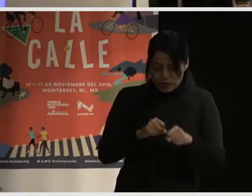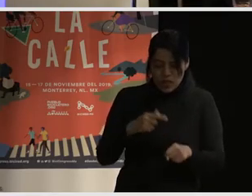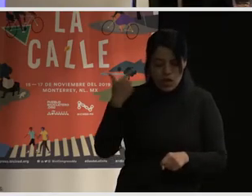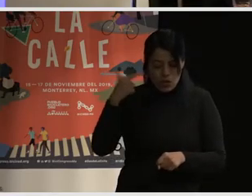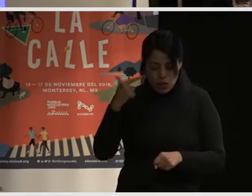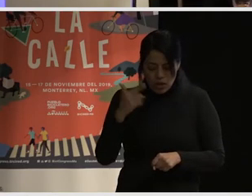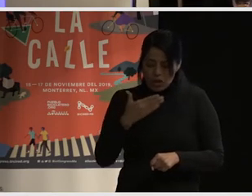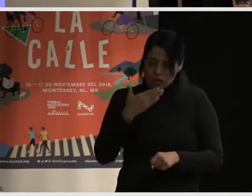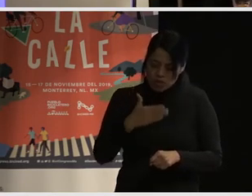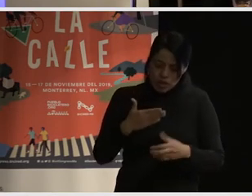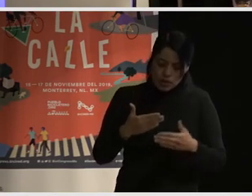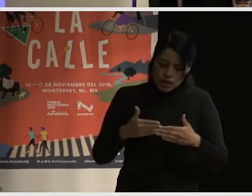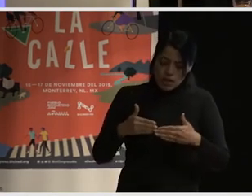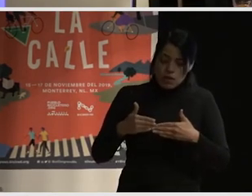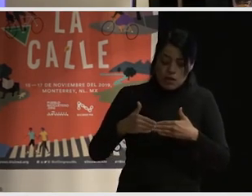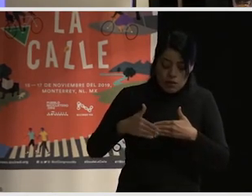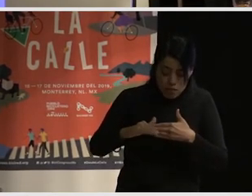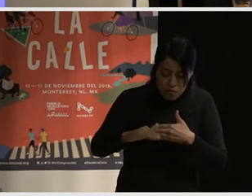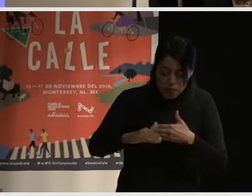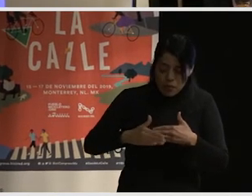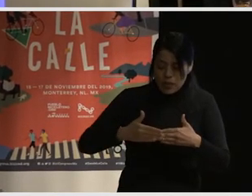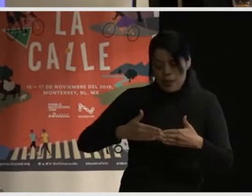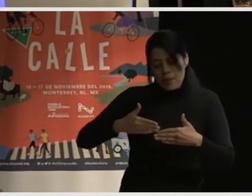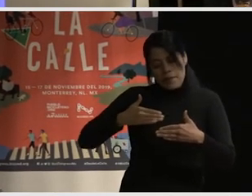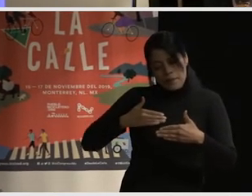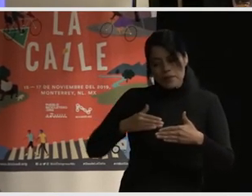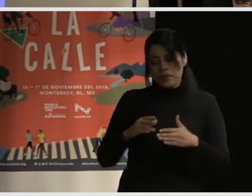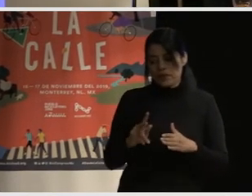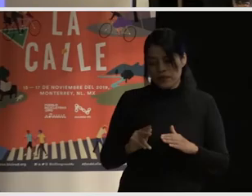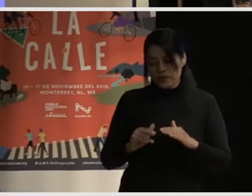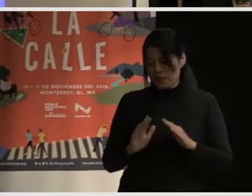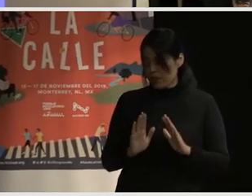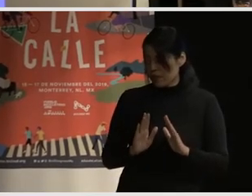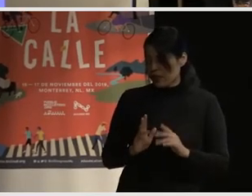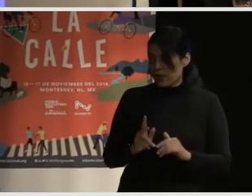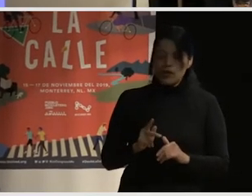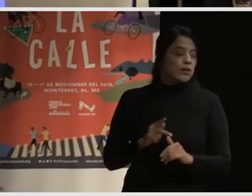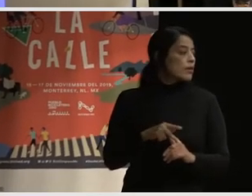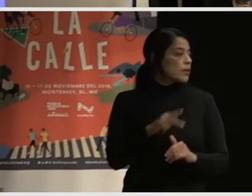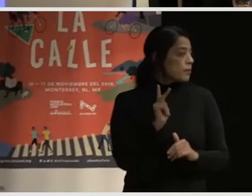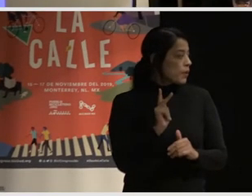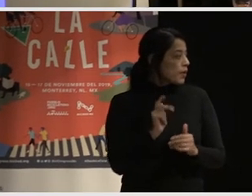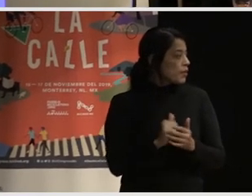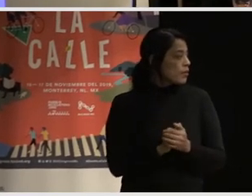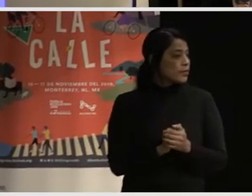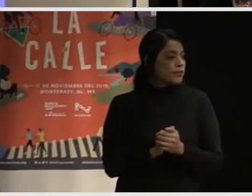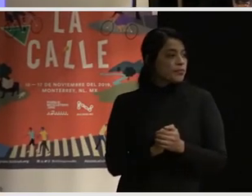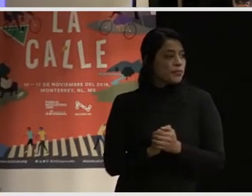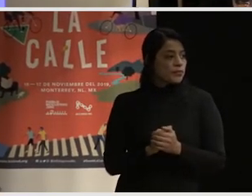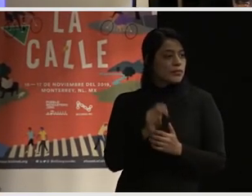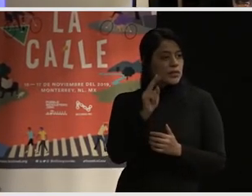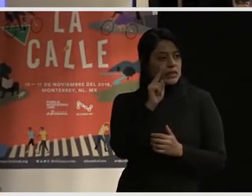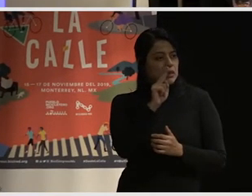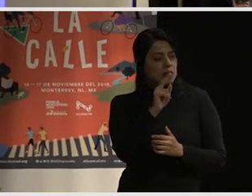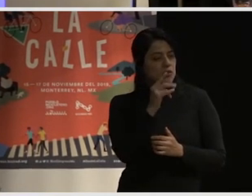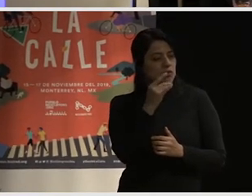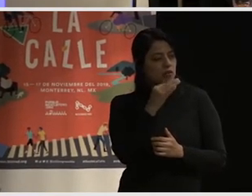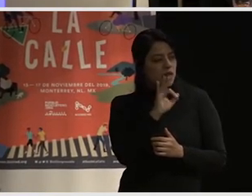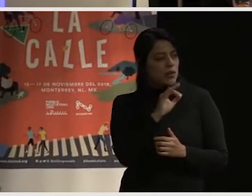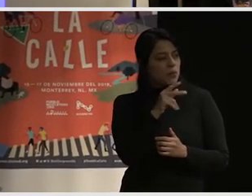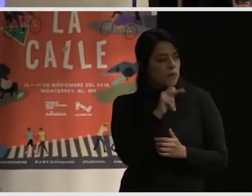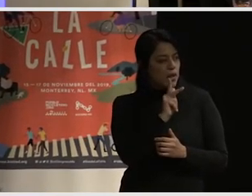otros tantos para atrás otros tantos para adelante y está viendo feo pero si no está bien lo que oyen y él no te creas